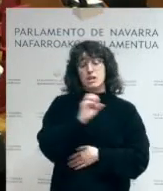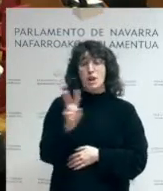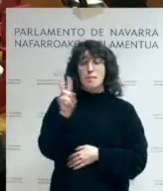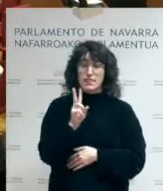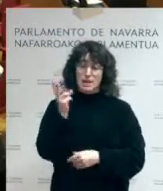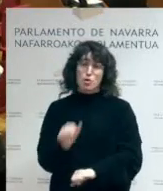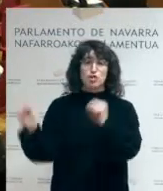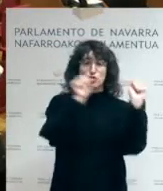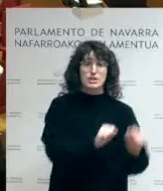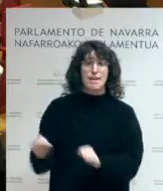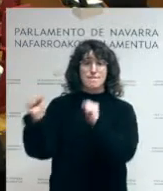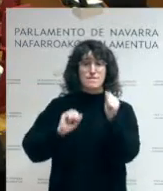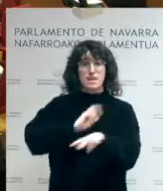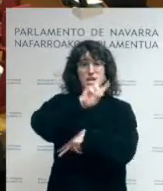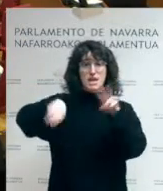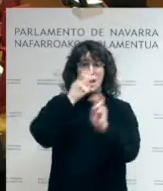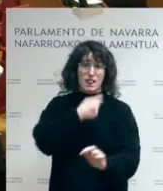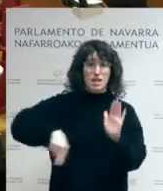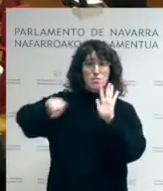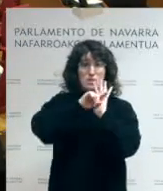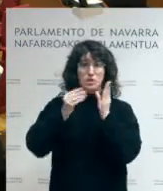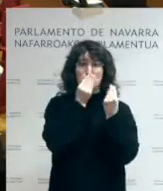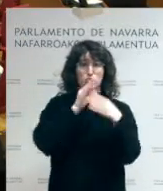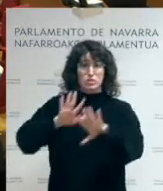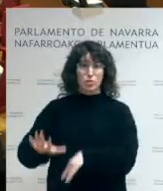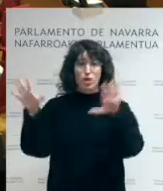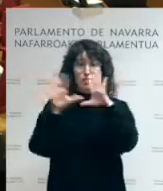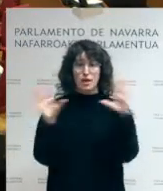enmienda de sustitución. Tiene 10 minutos.